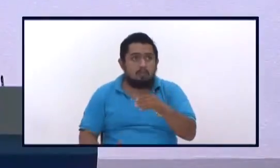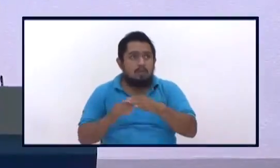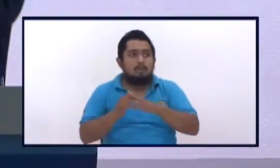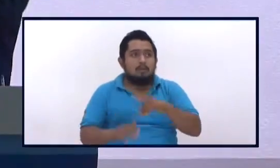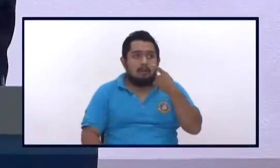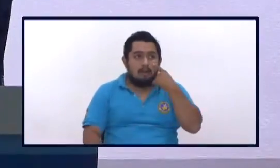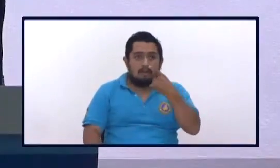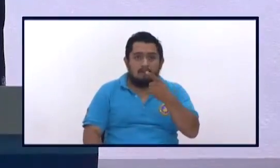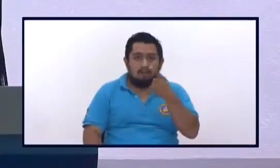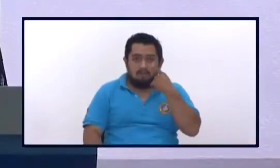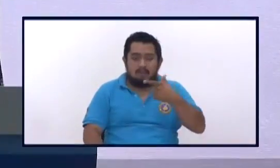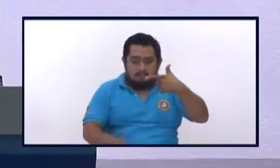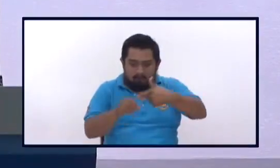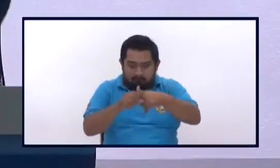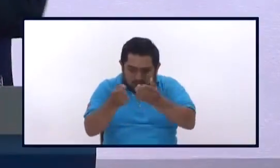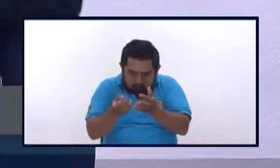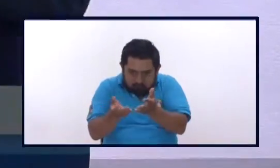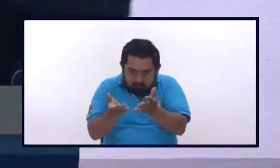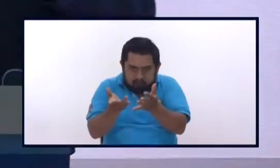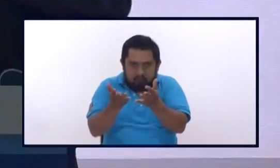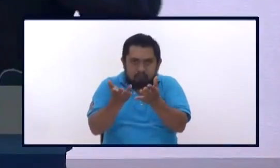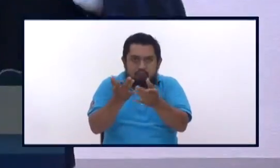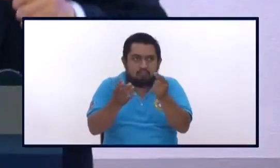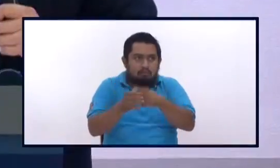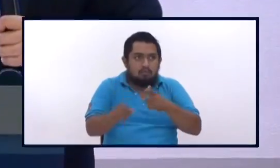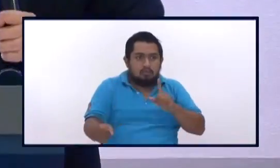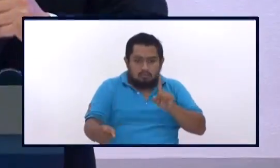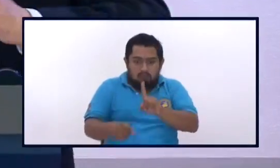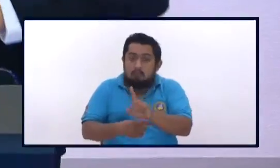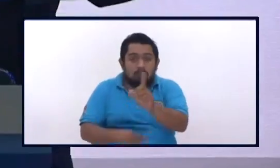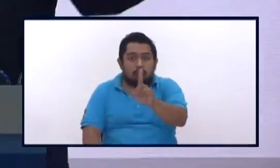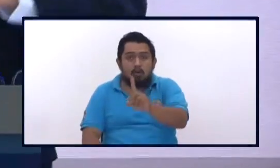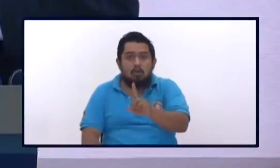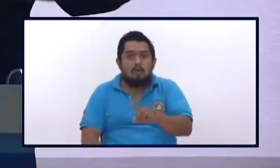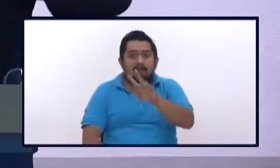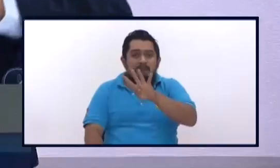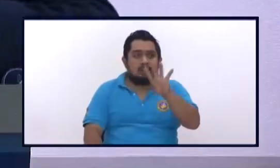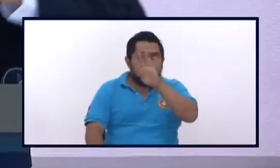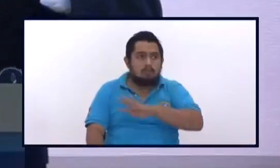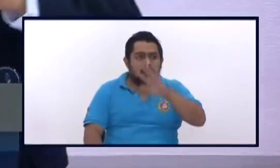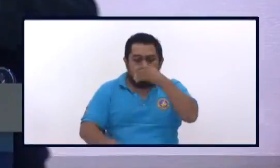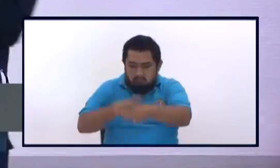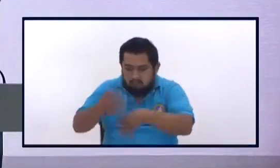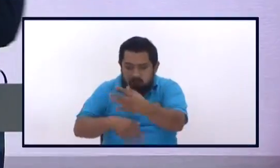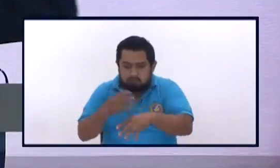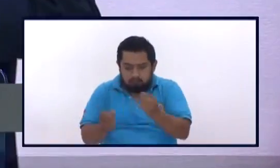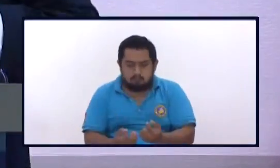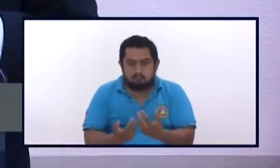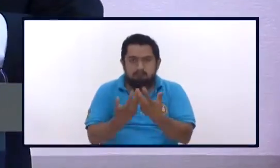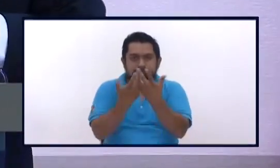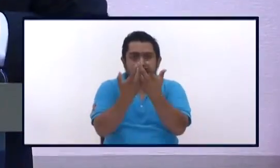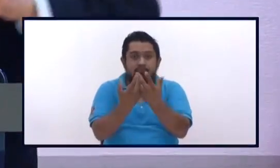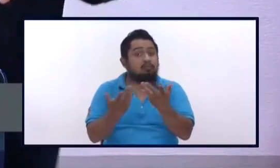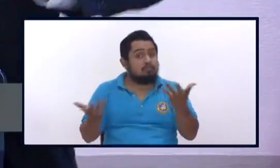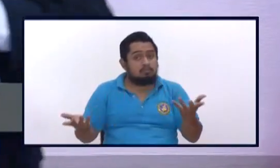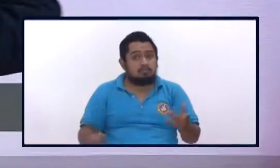de gasolina llegar a llenar los tanques de la gasolinera no se acerca por 24 horas porque todo el sedimento está dando vuelta y que sucede tus inyectores de ruina